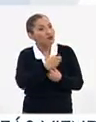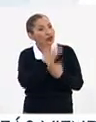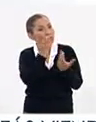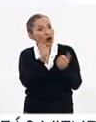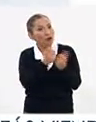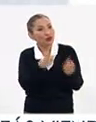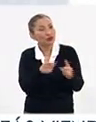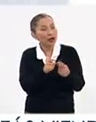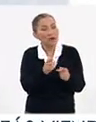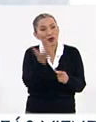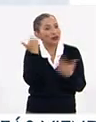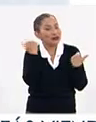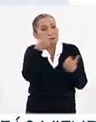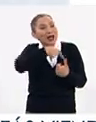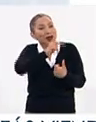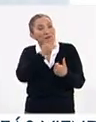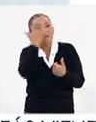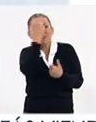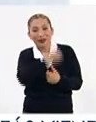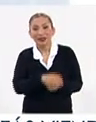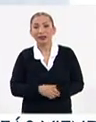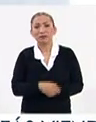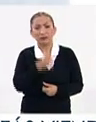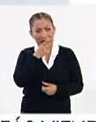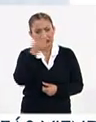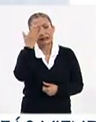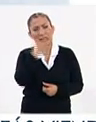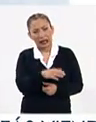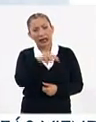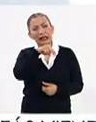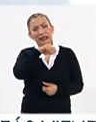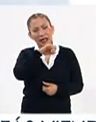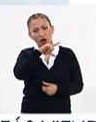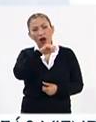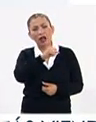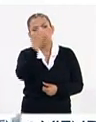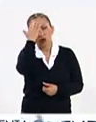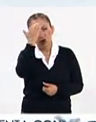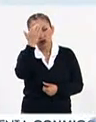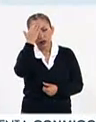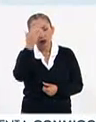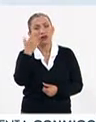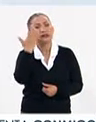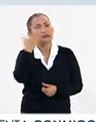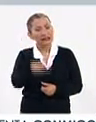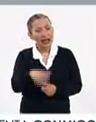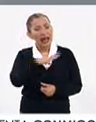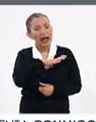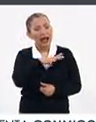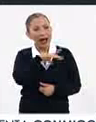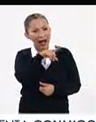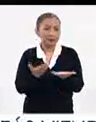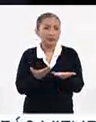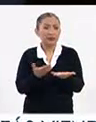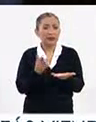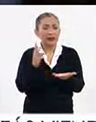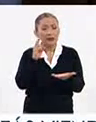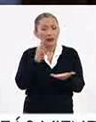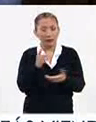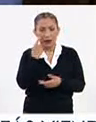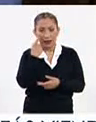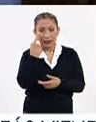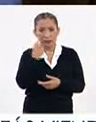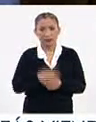diciendo pero me dijo que sí sabía de Nicolás Guillén, desde luego. Sí sabía de la existencia de Nicolás Guillén. Mira,